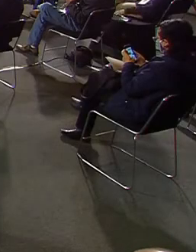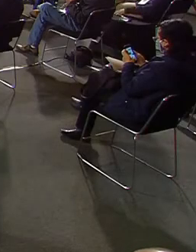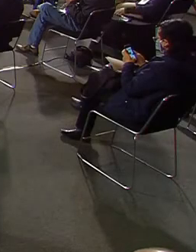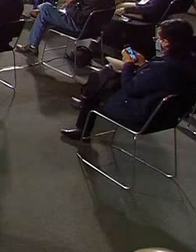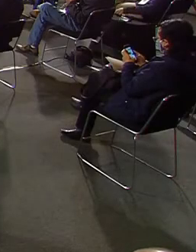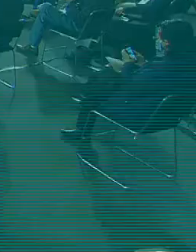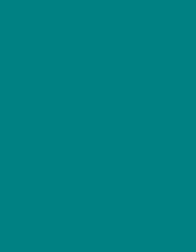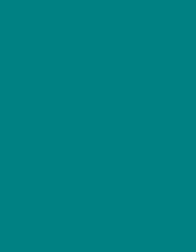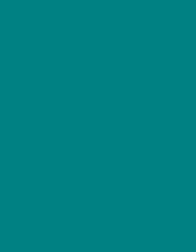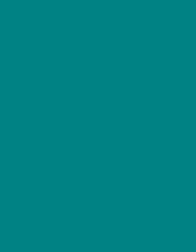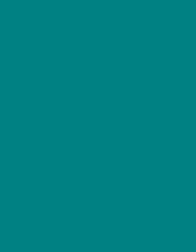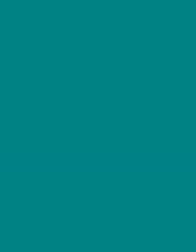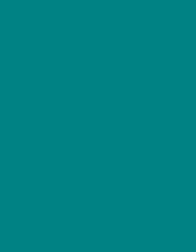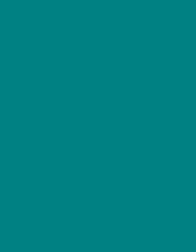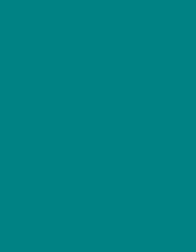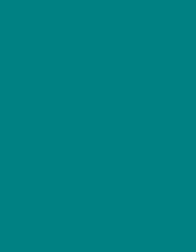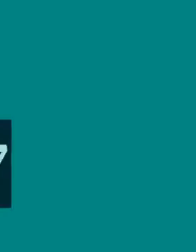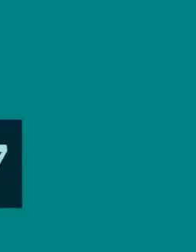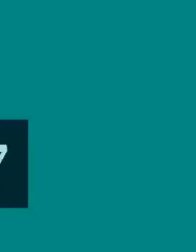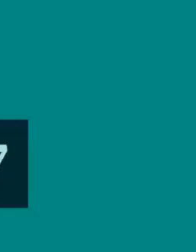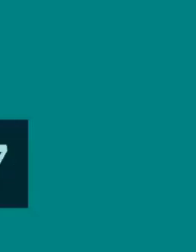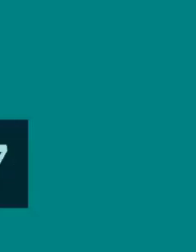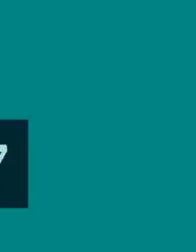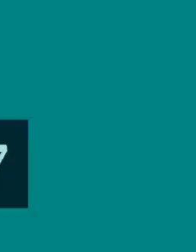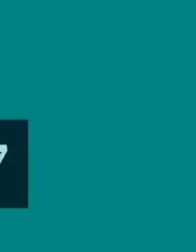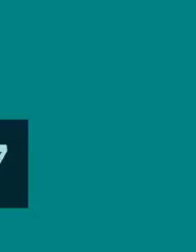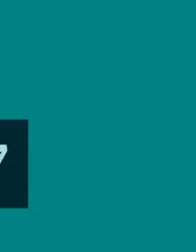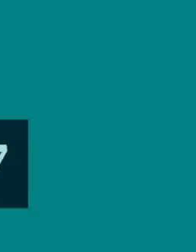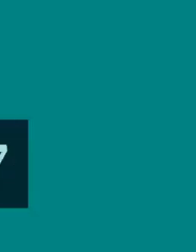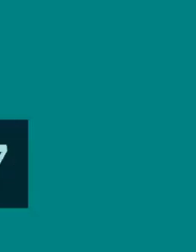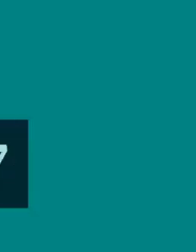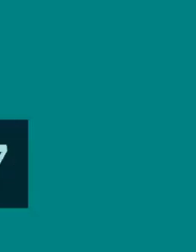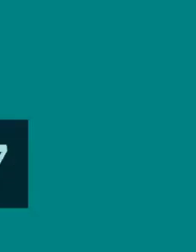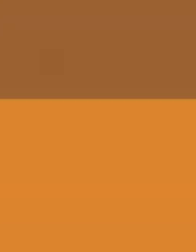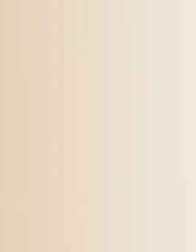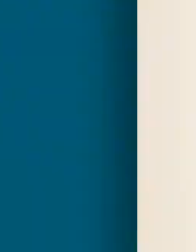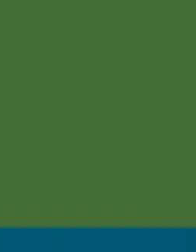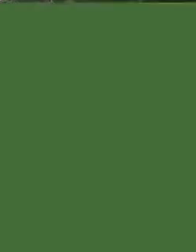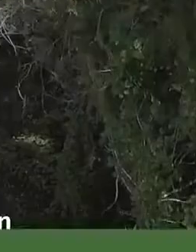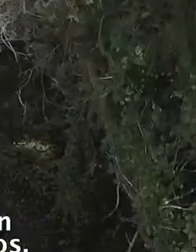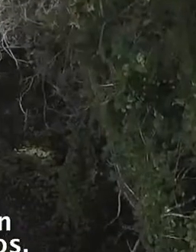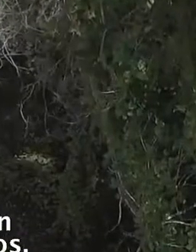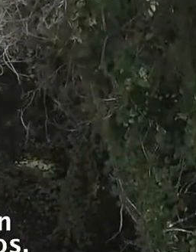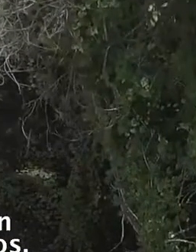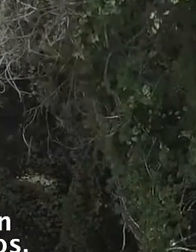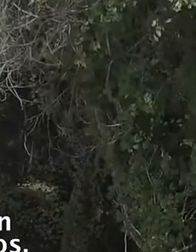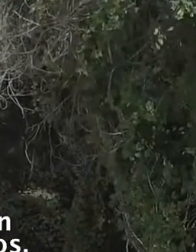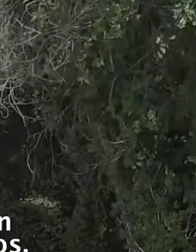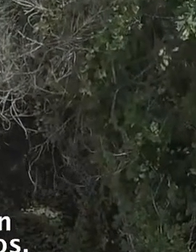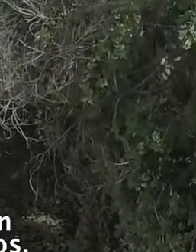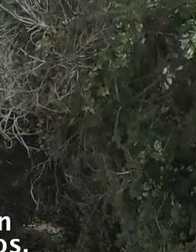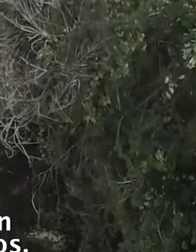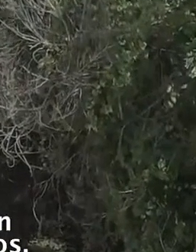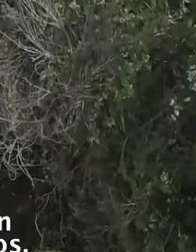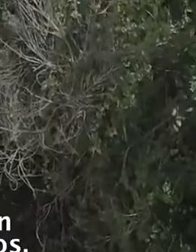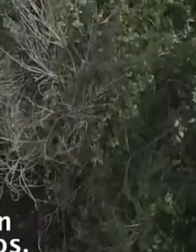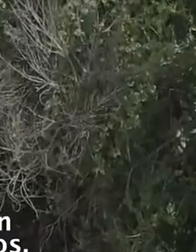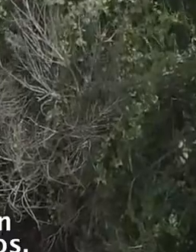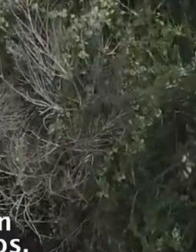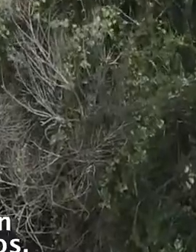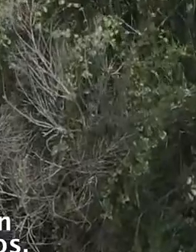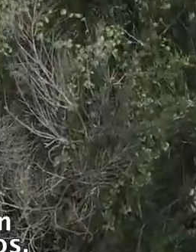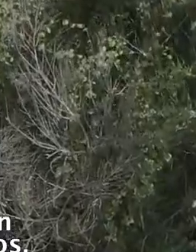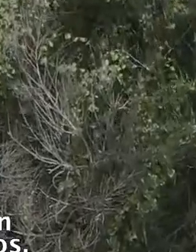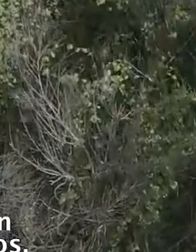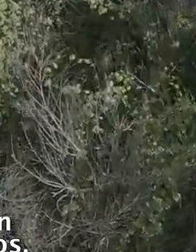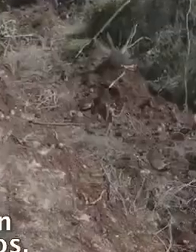Tren Maya. Reporte de avances. Semana 9 de 157. En el tramo 1 avanzamos en la limitación del